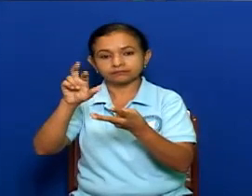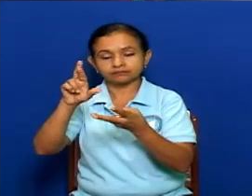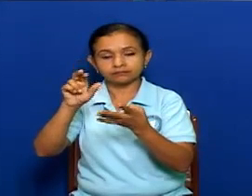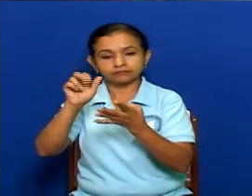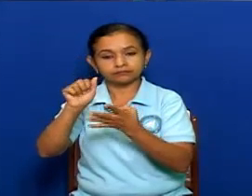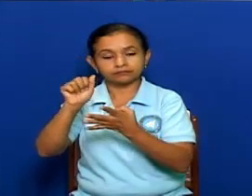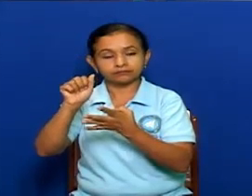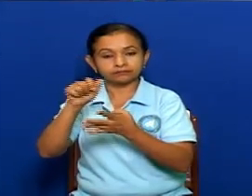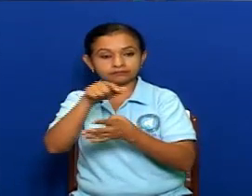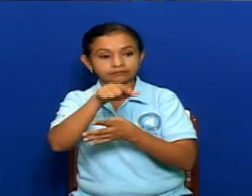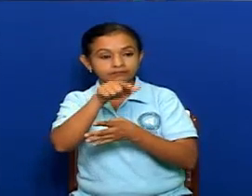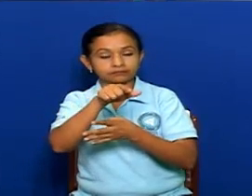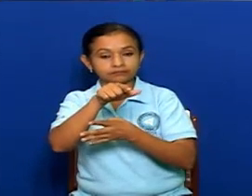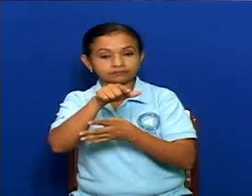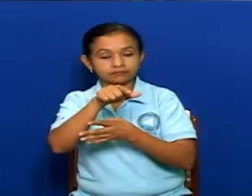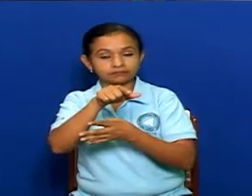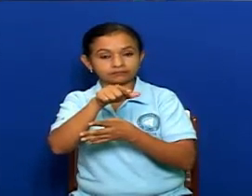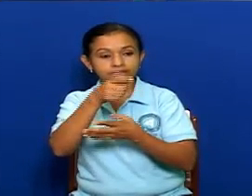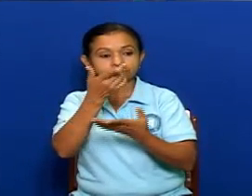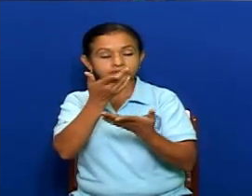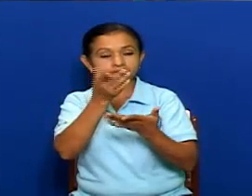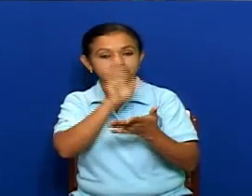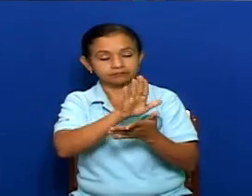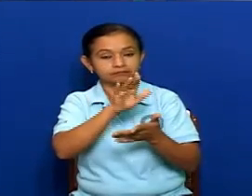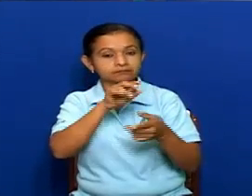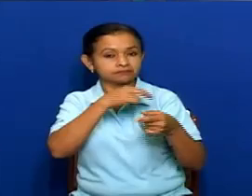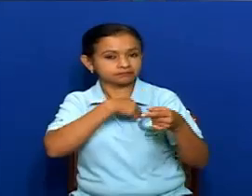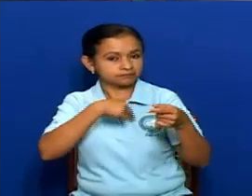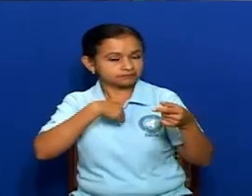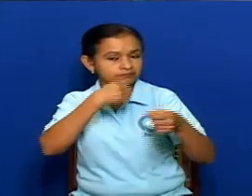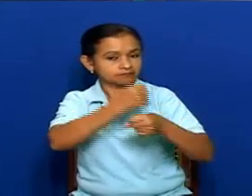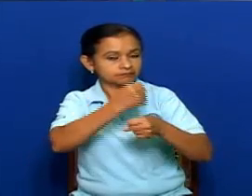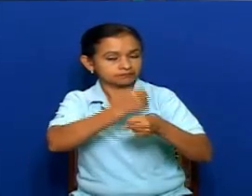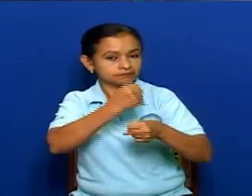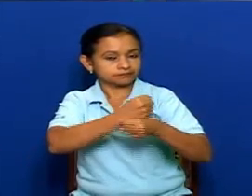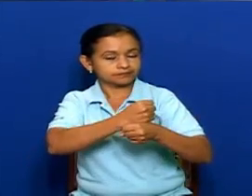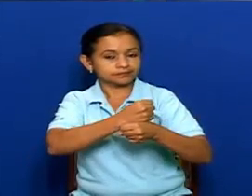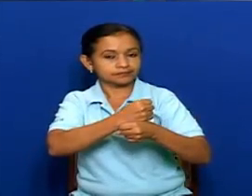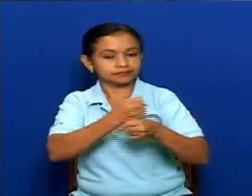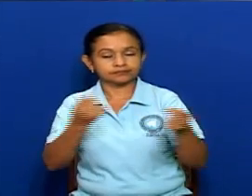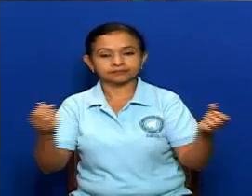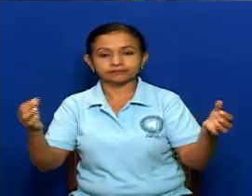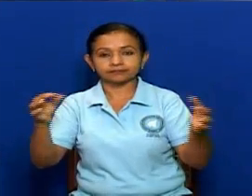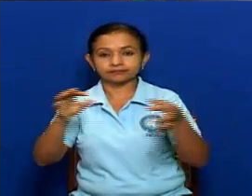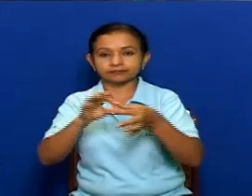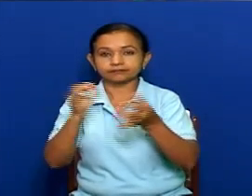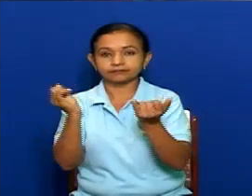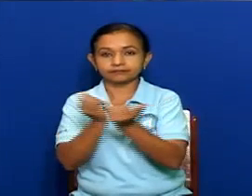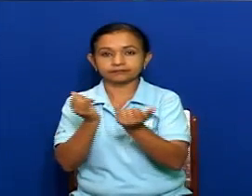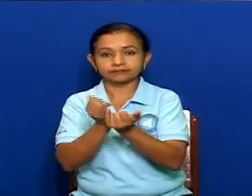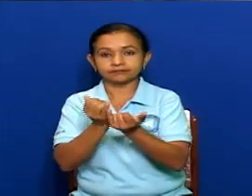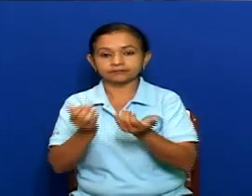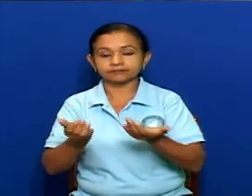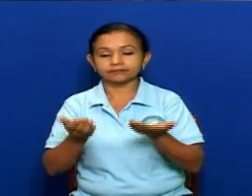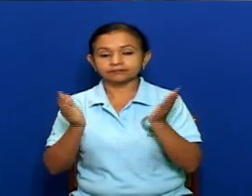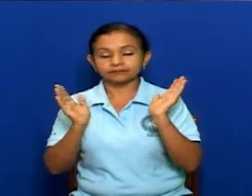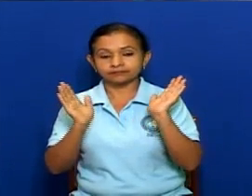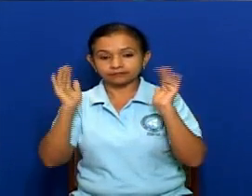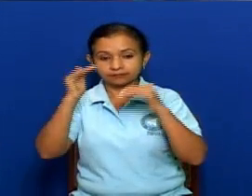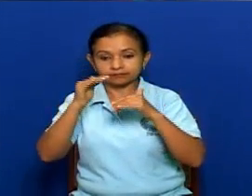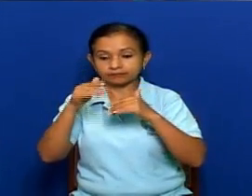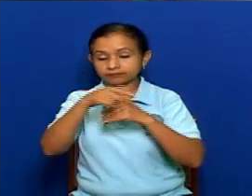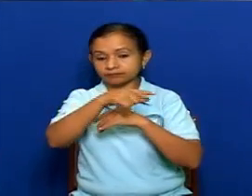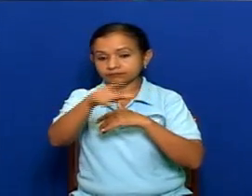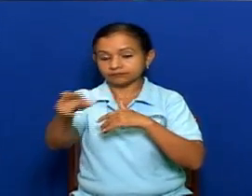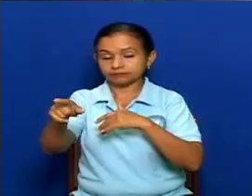Lorena es del área de reproducción e imprenta y Douglas del área de servicio administrativo. También se le va a dar un reconocimiento a